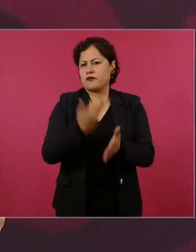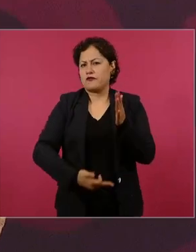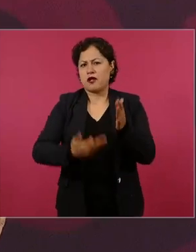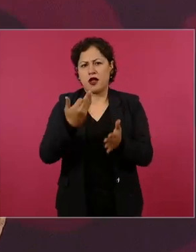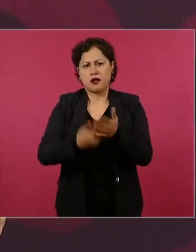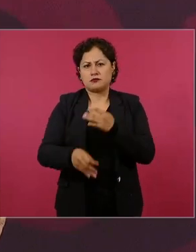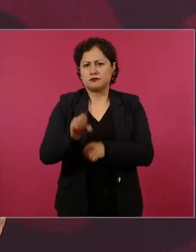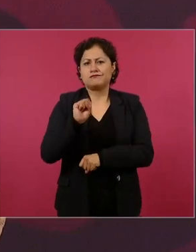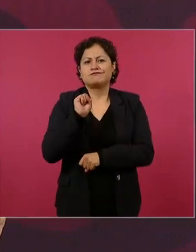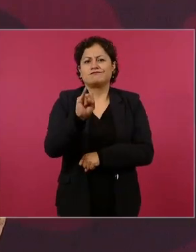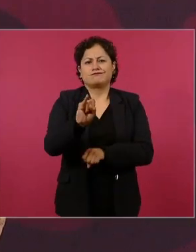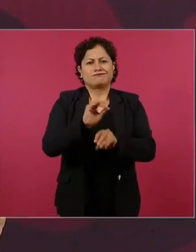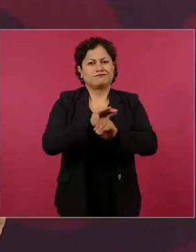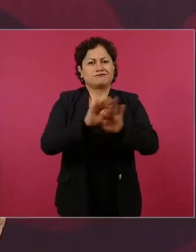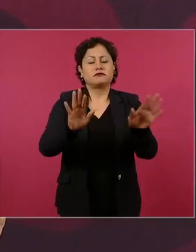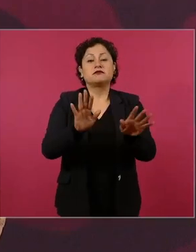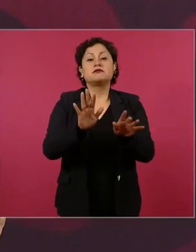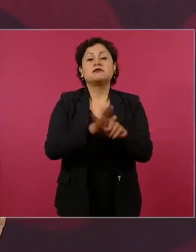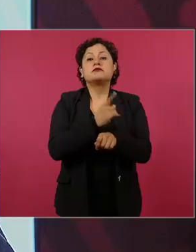acertada,